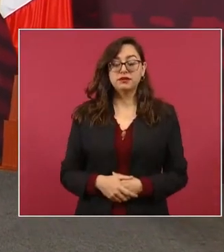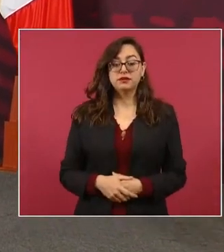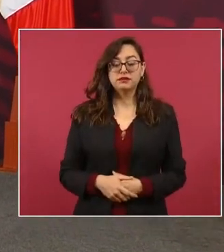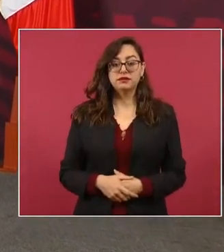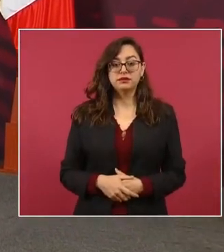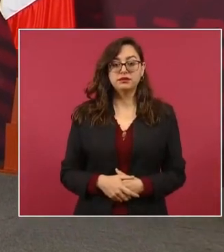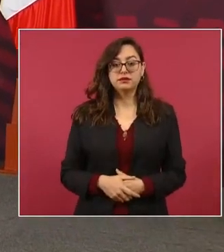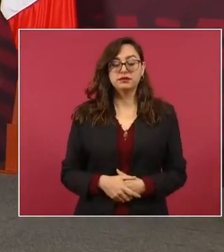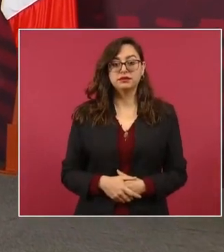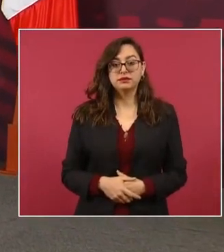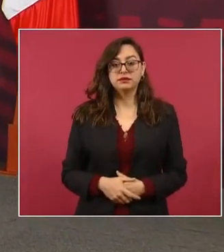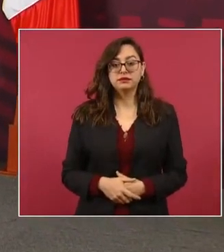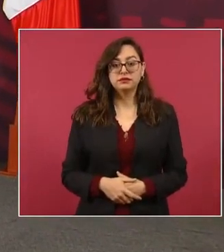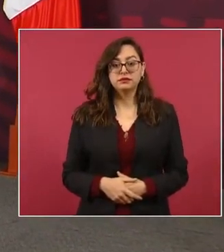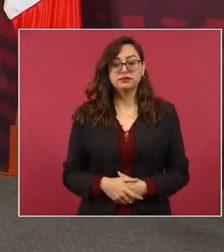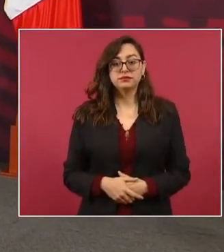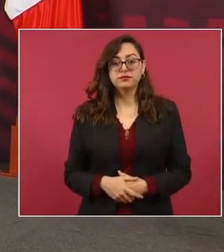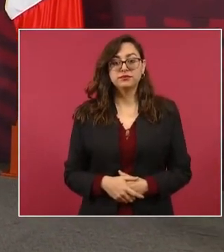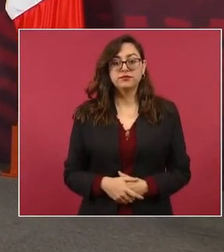No ven,